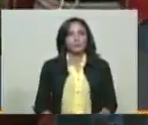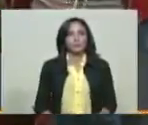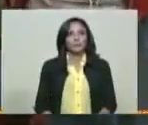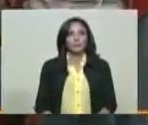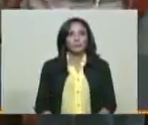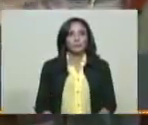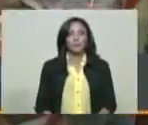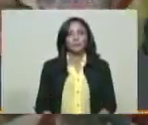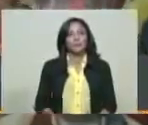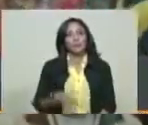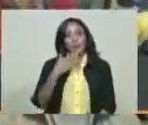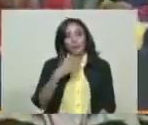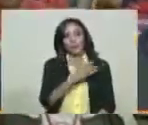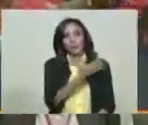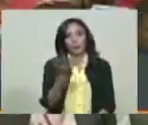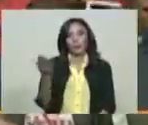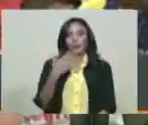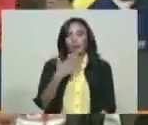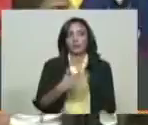se lo agradezco